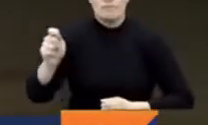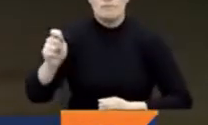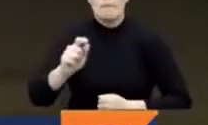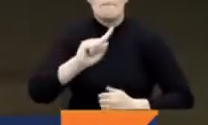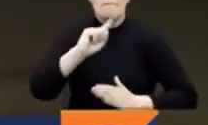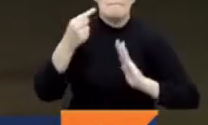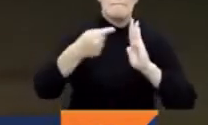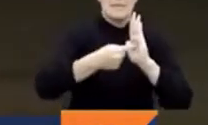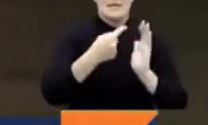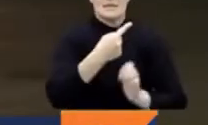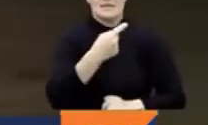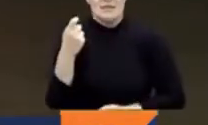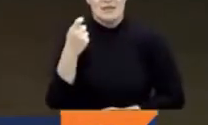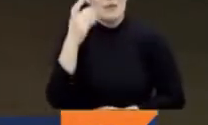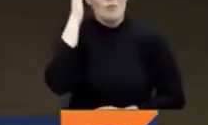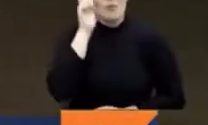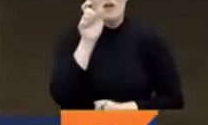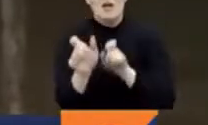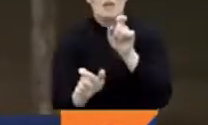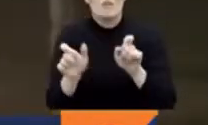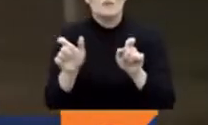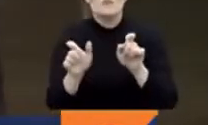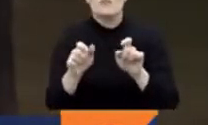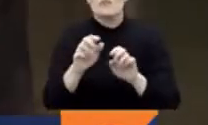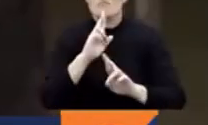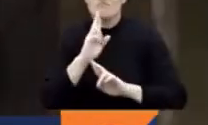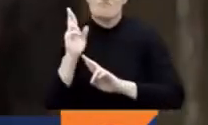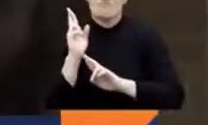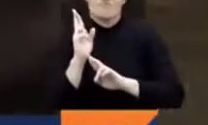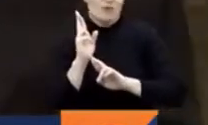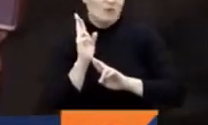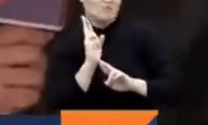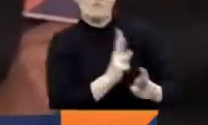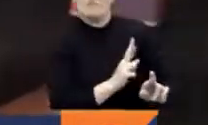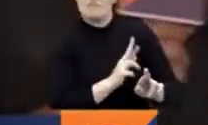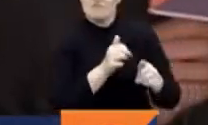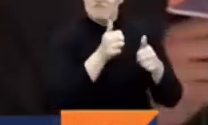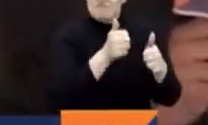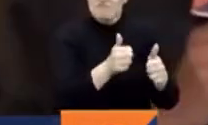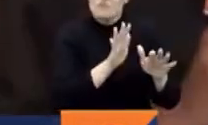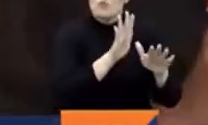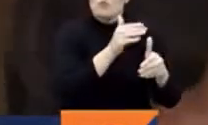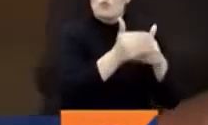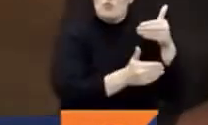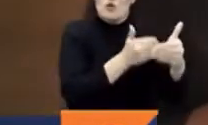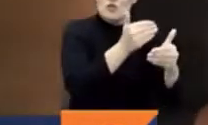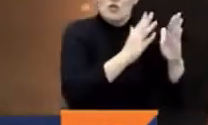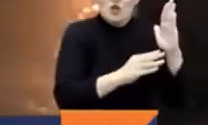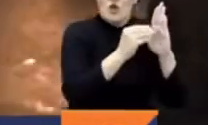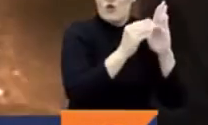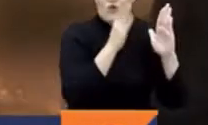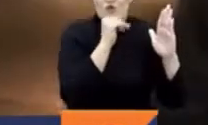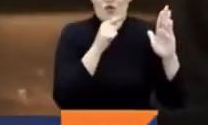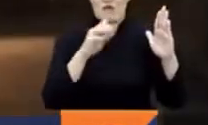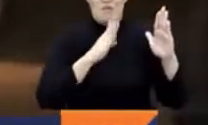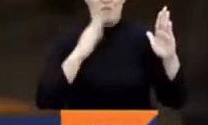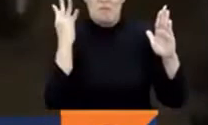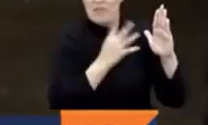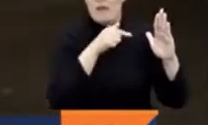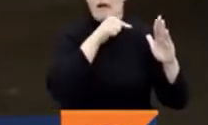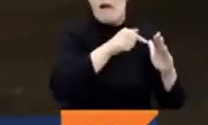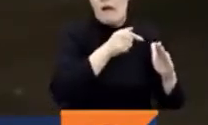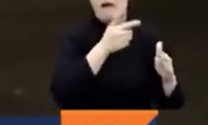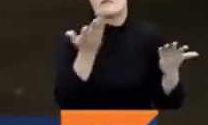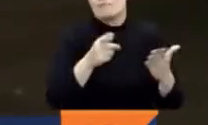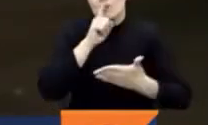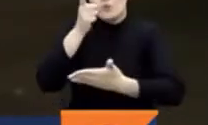de comparendos por incumplimiento al Código Nacional de Tránsito. Pero en el Atlántico las autoridades han entregado un reporte positivo